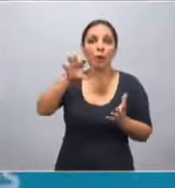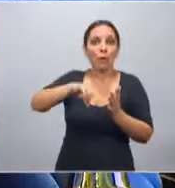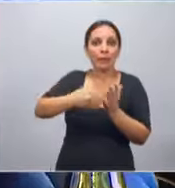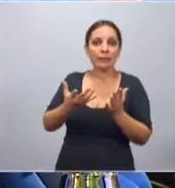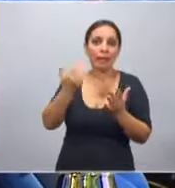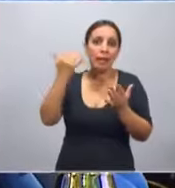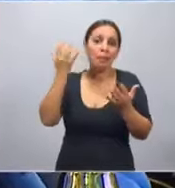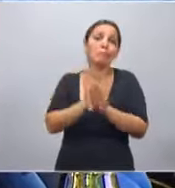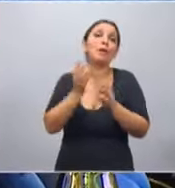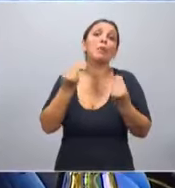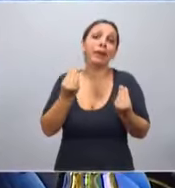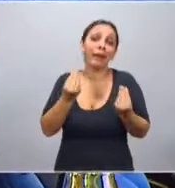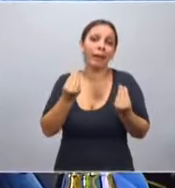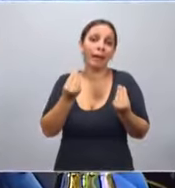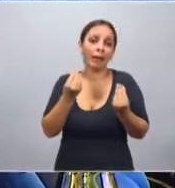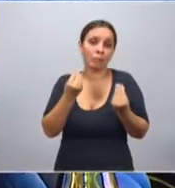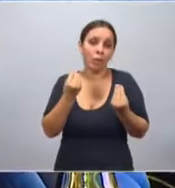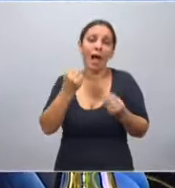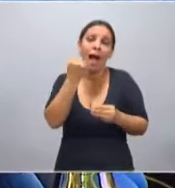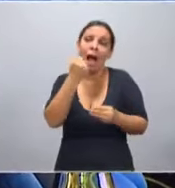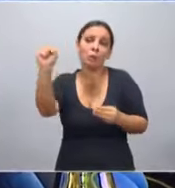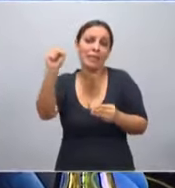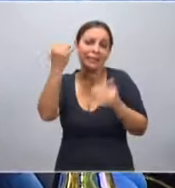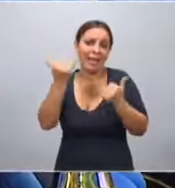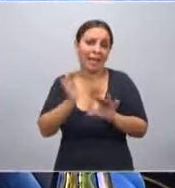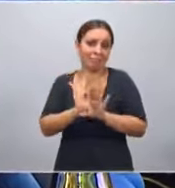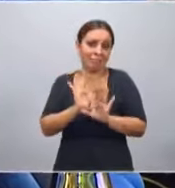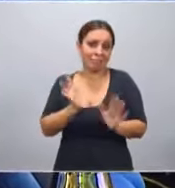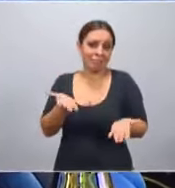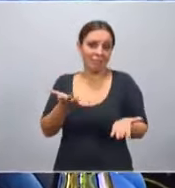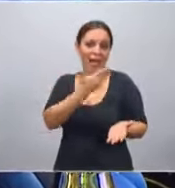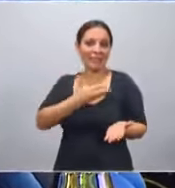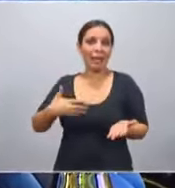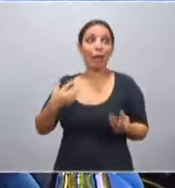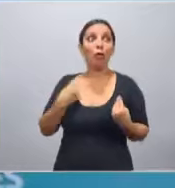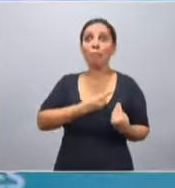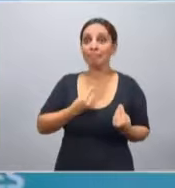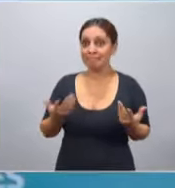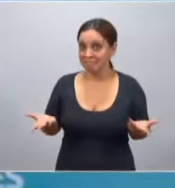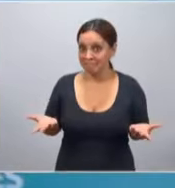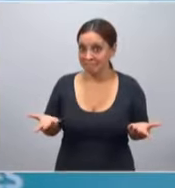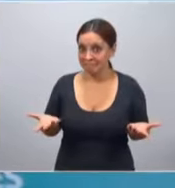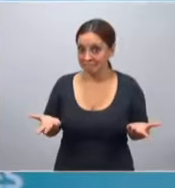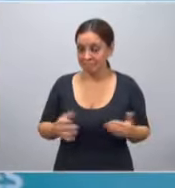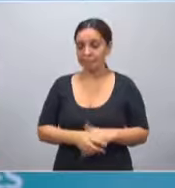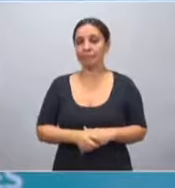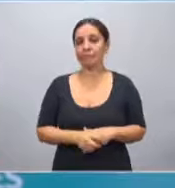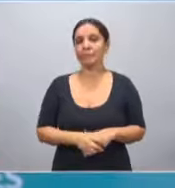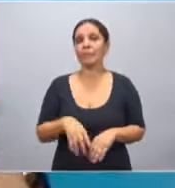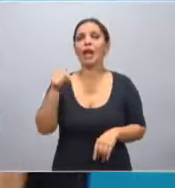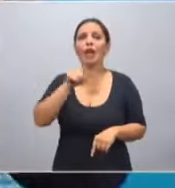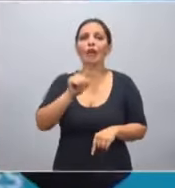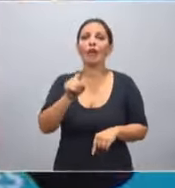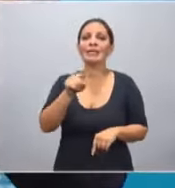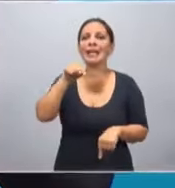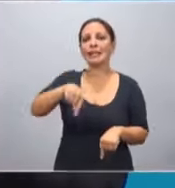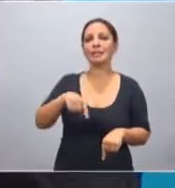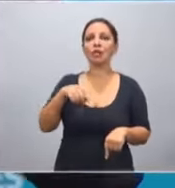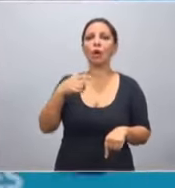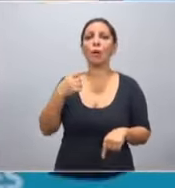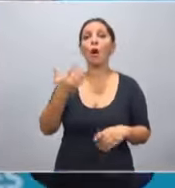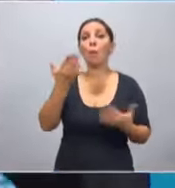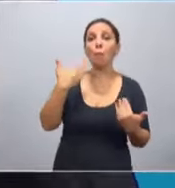una ausencia hoy decía no es solo una ausencia es una porque no es esto algo optativo